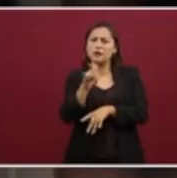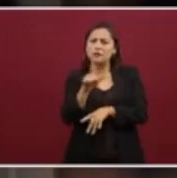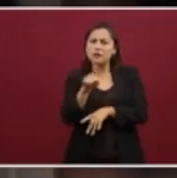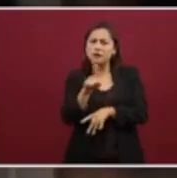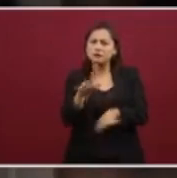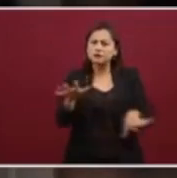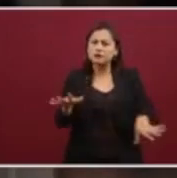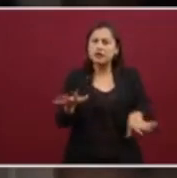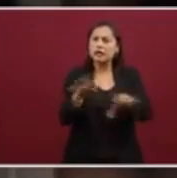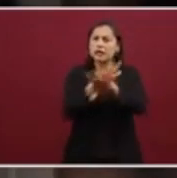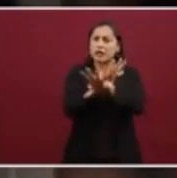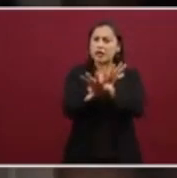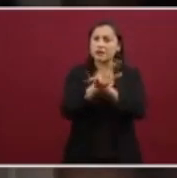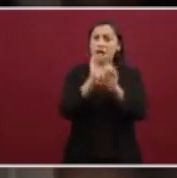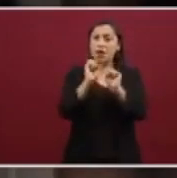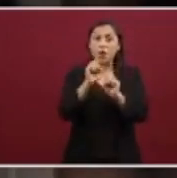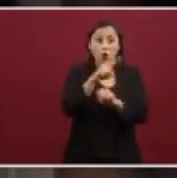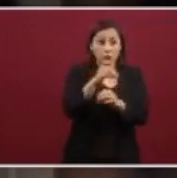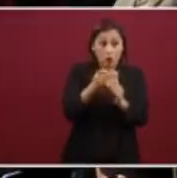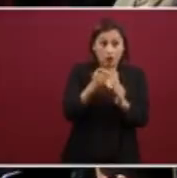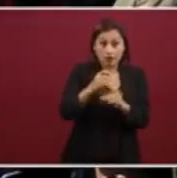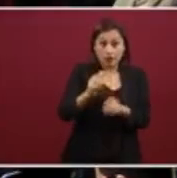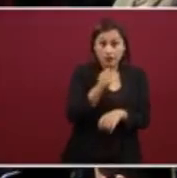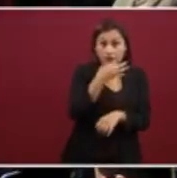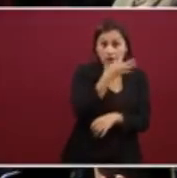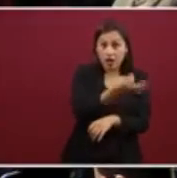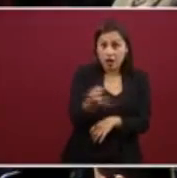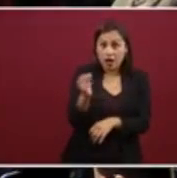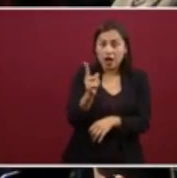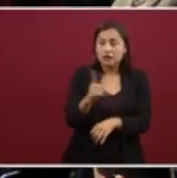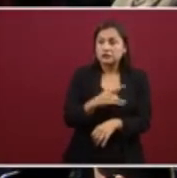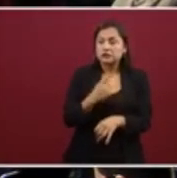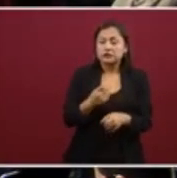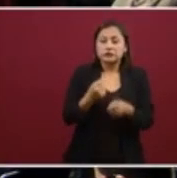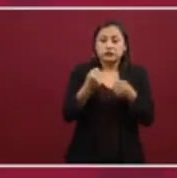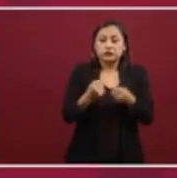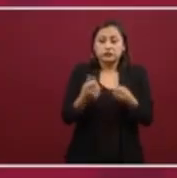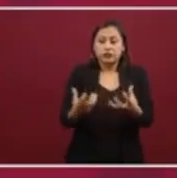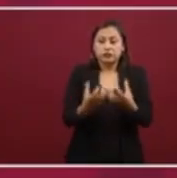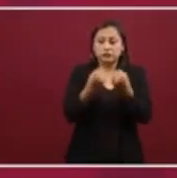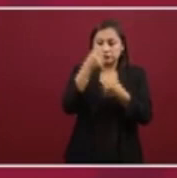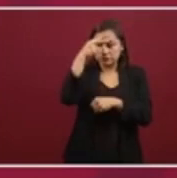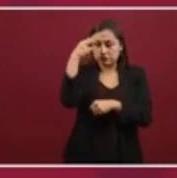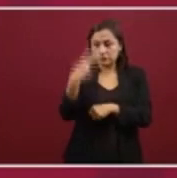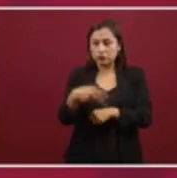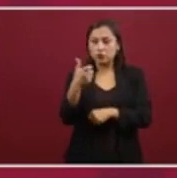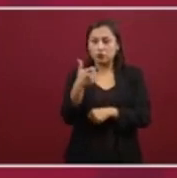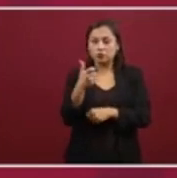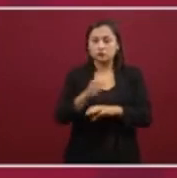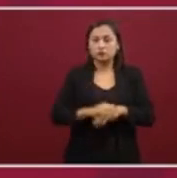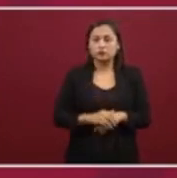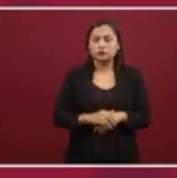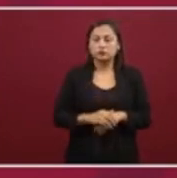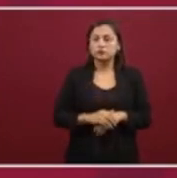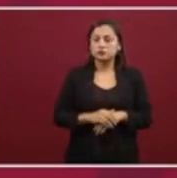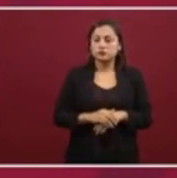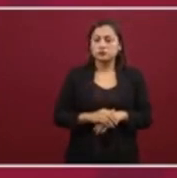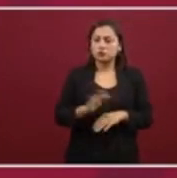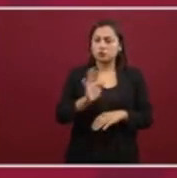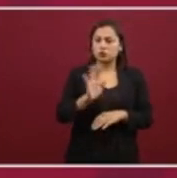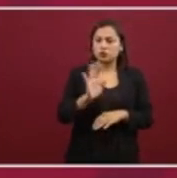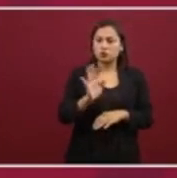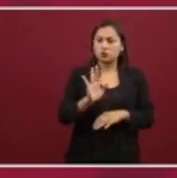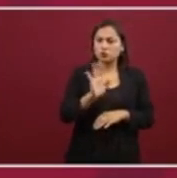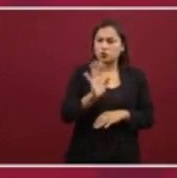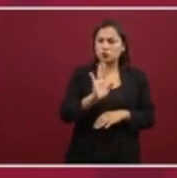de estabilidad, algo que… No, que está. Vamos a continuar con la misma política de no permitir